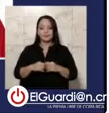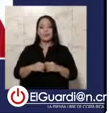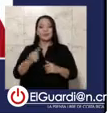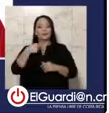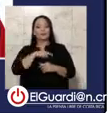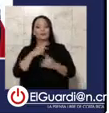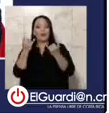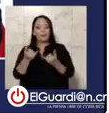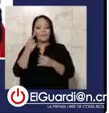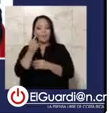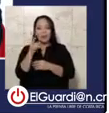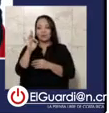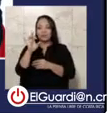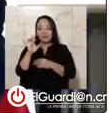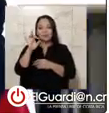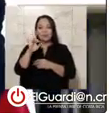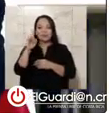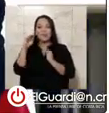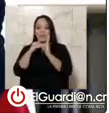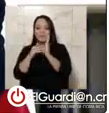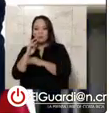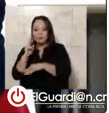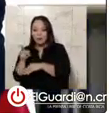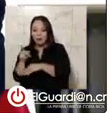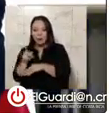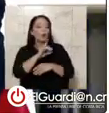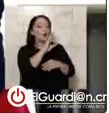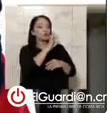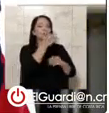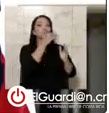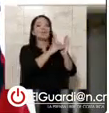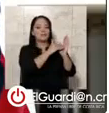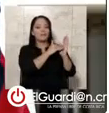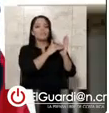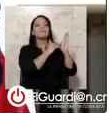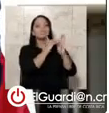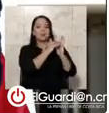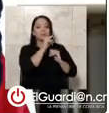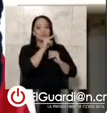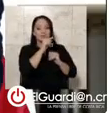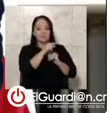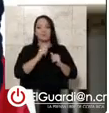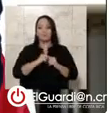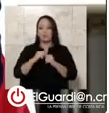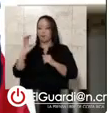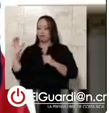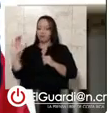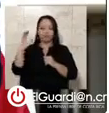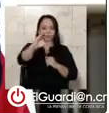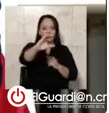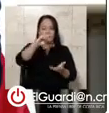podamos meter 881.000 millones, ¿le oí, señor? 810.000 millones. 810.000 millones a la